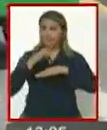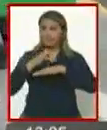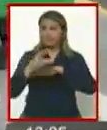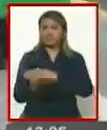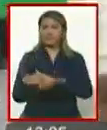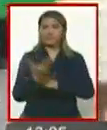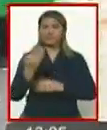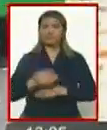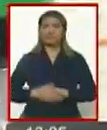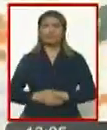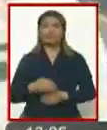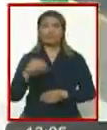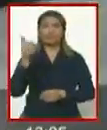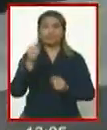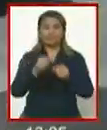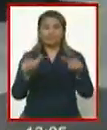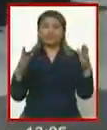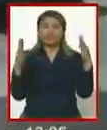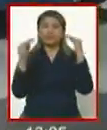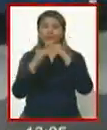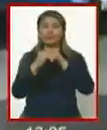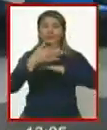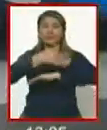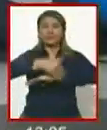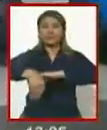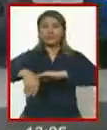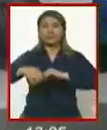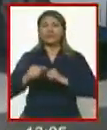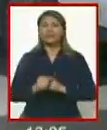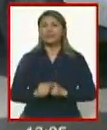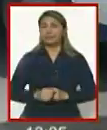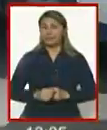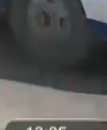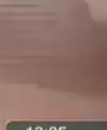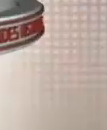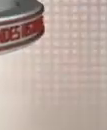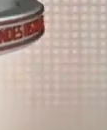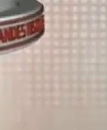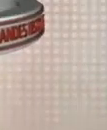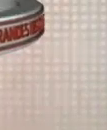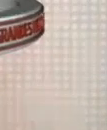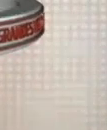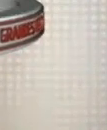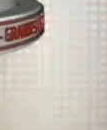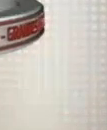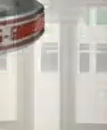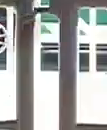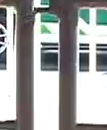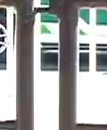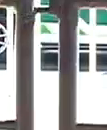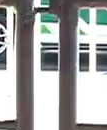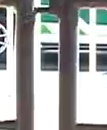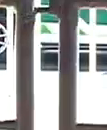la mañana en 10 puntos de avenida y radiales troncales de la urbe cruceña.